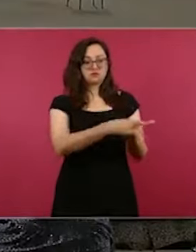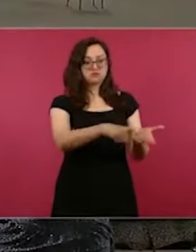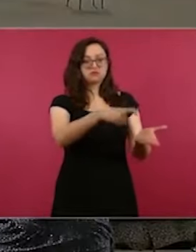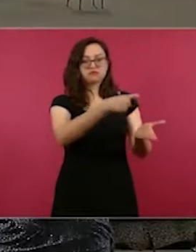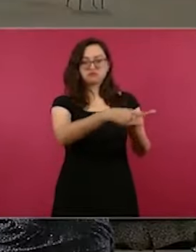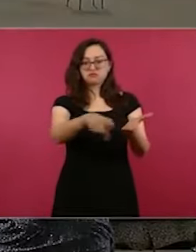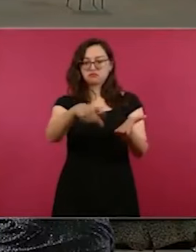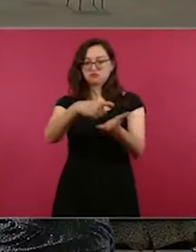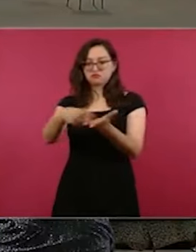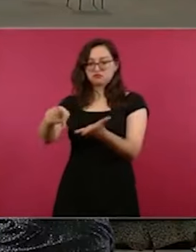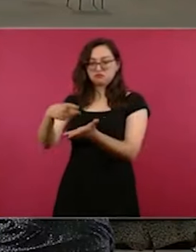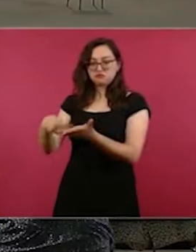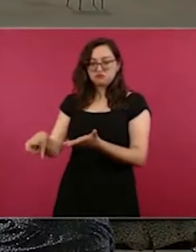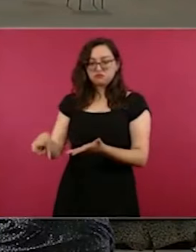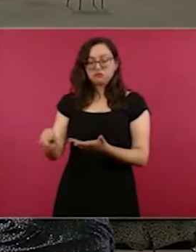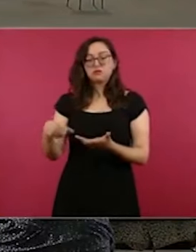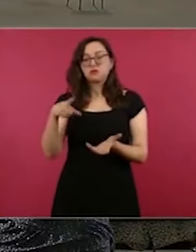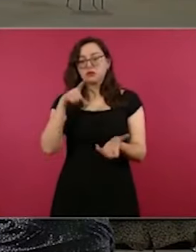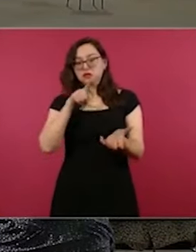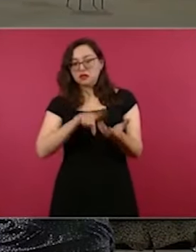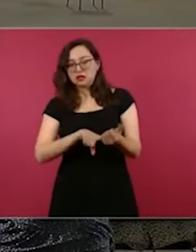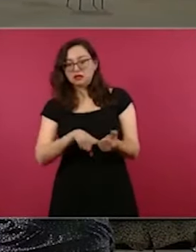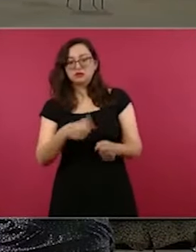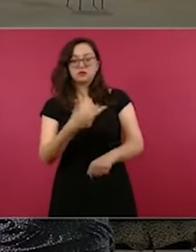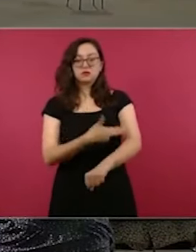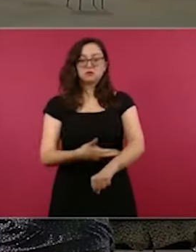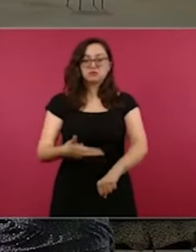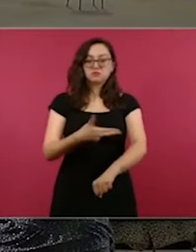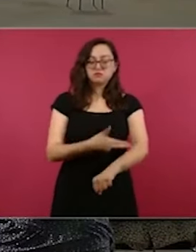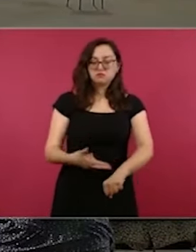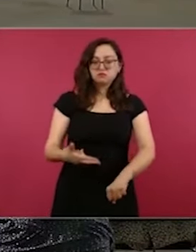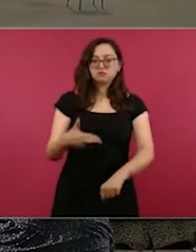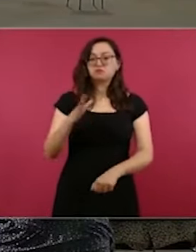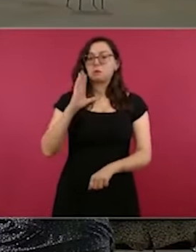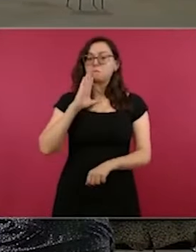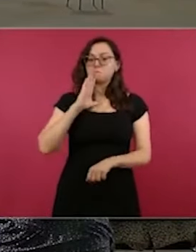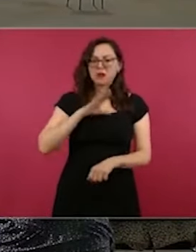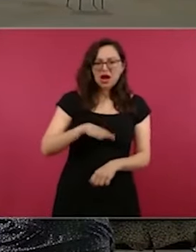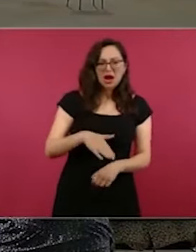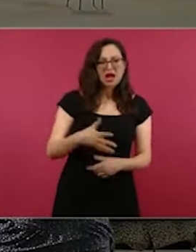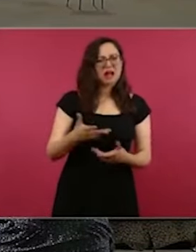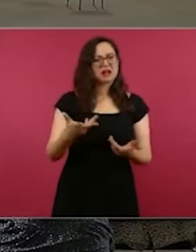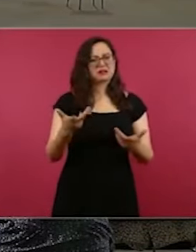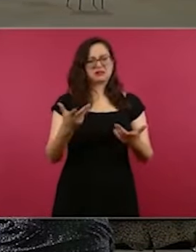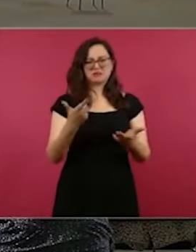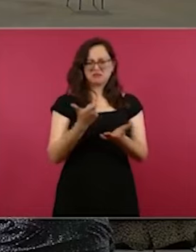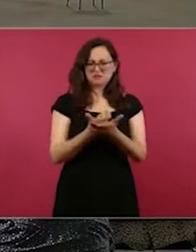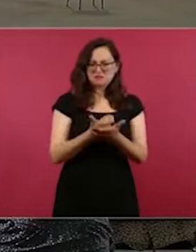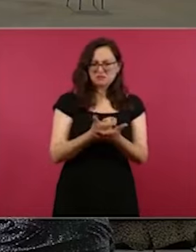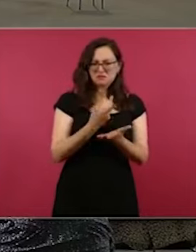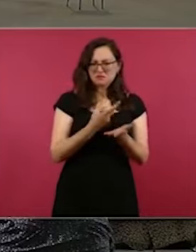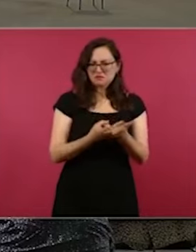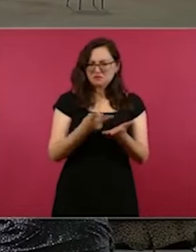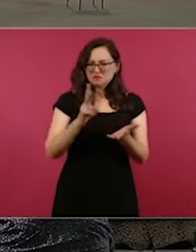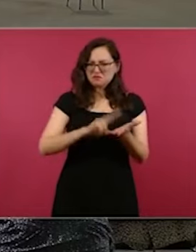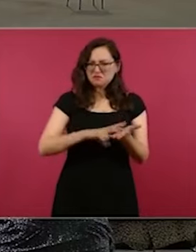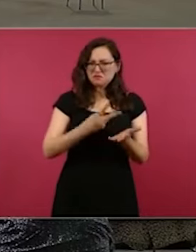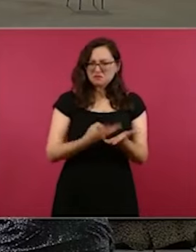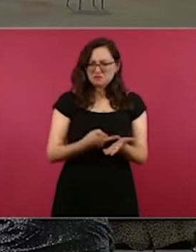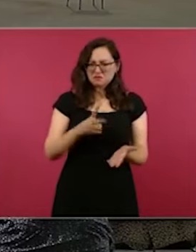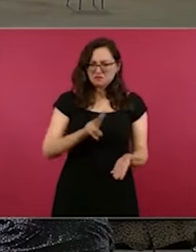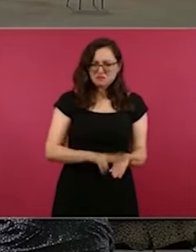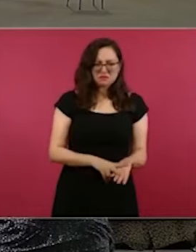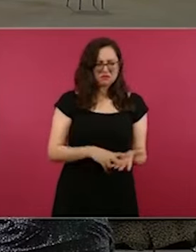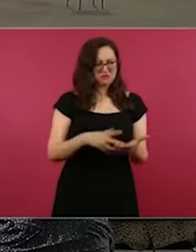las organizaciones y los individuos se comprometan a combatir la corrupción también es fundamental que se sometan a un escrutinio riguroso y que